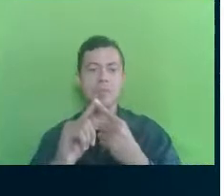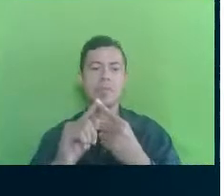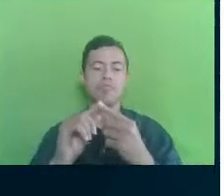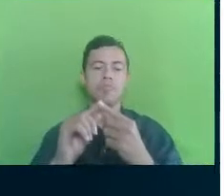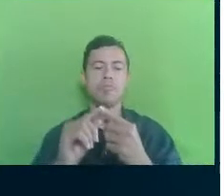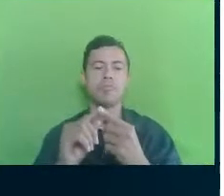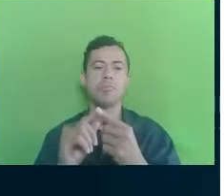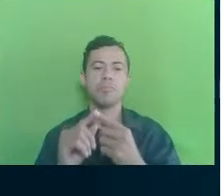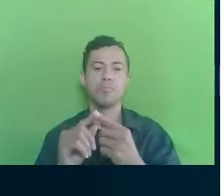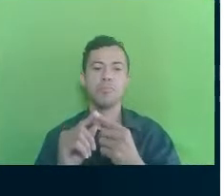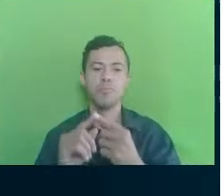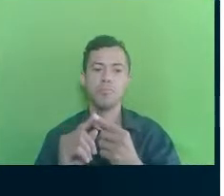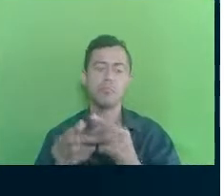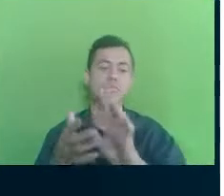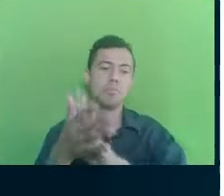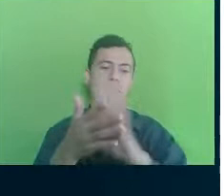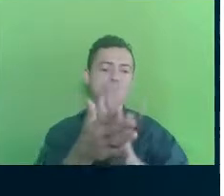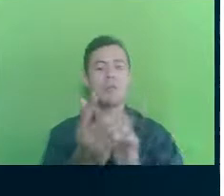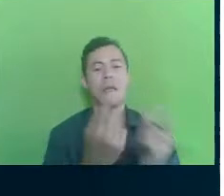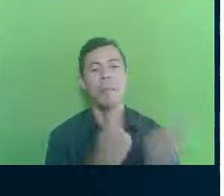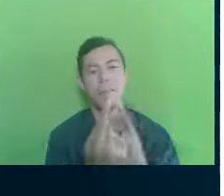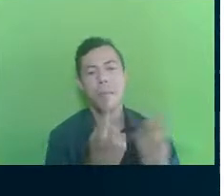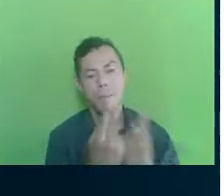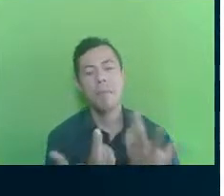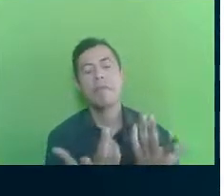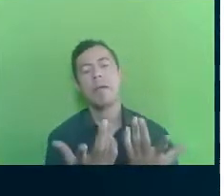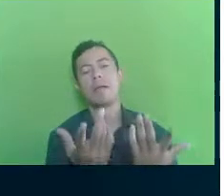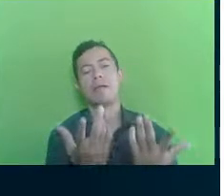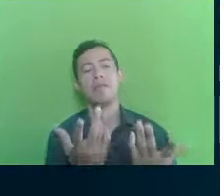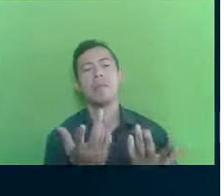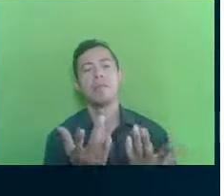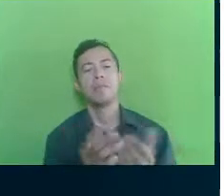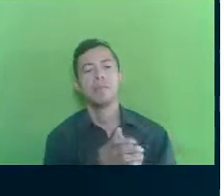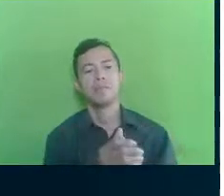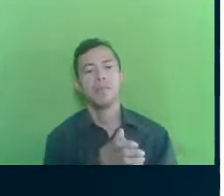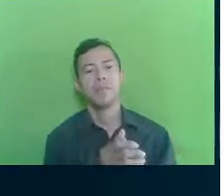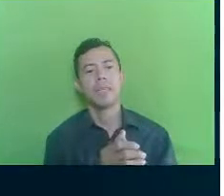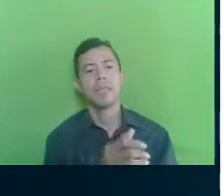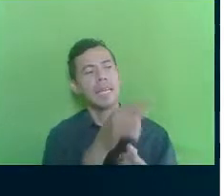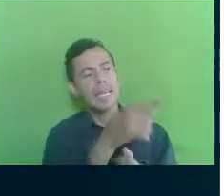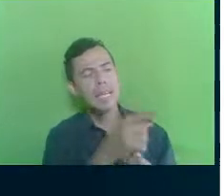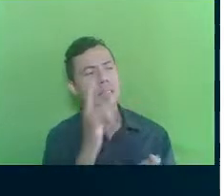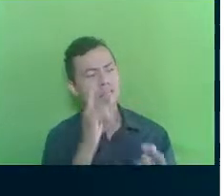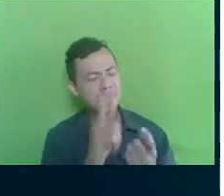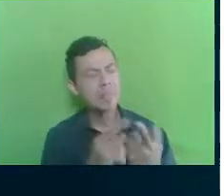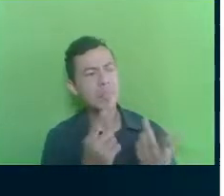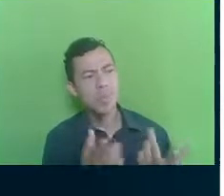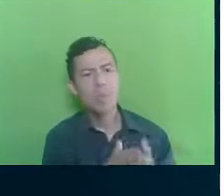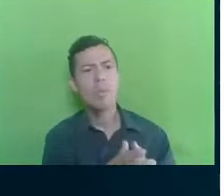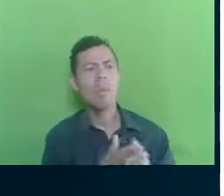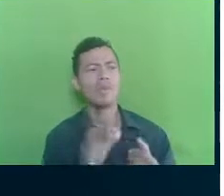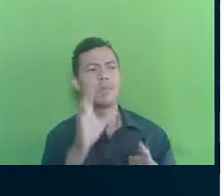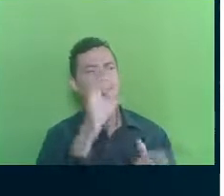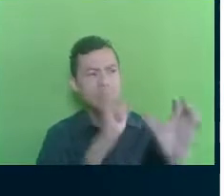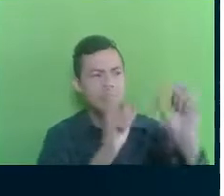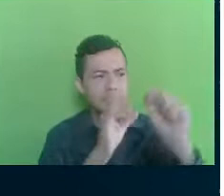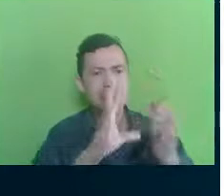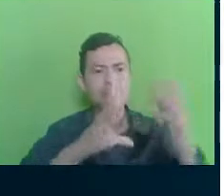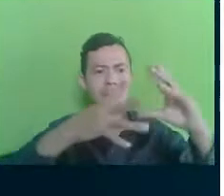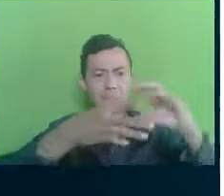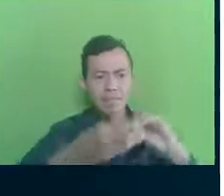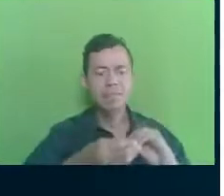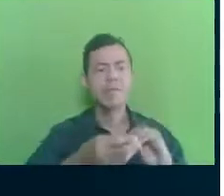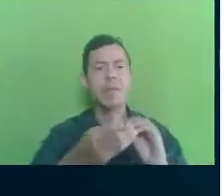interacciones personalizadas con los clientes, para poder modificar o mejorar la eficiencia, agilidad, para detectar patrones o